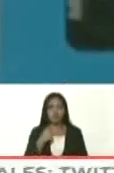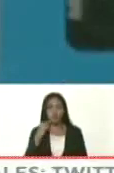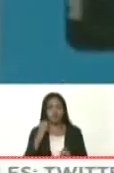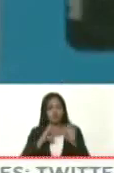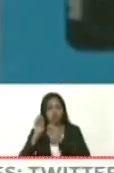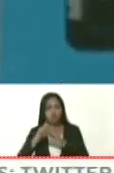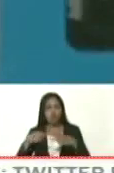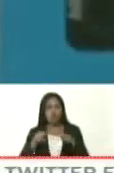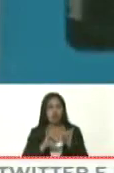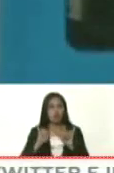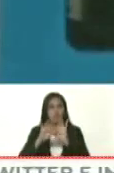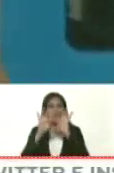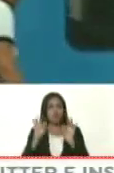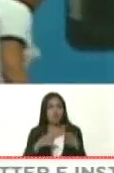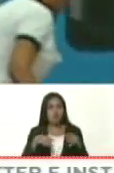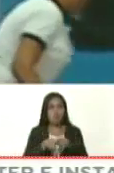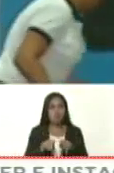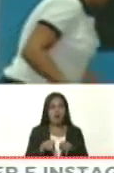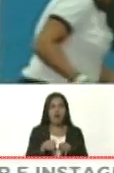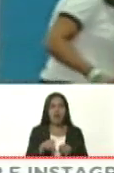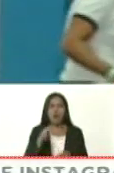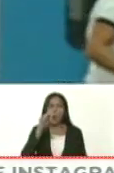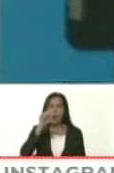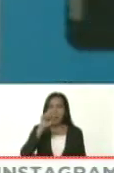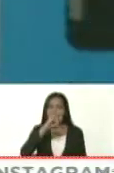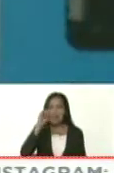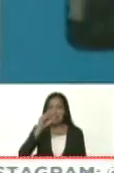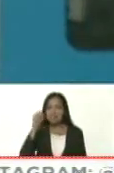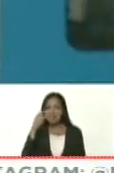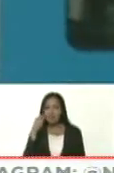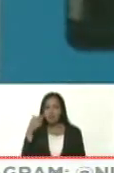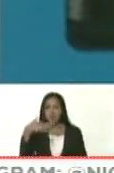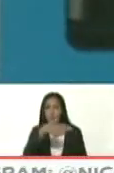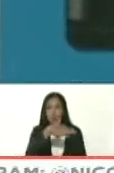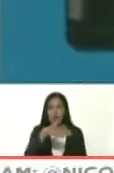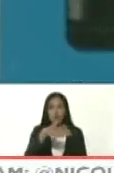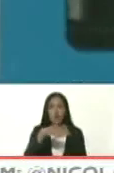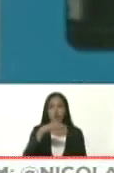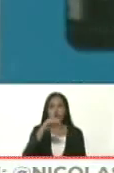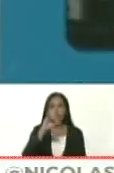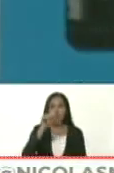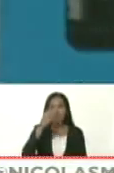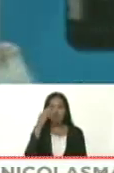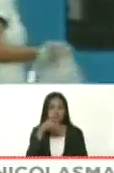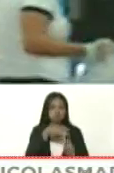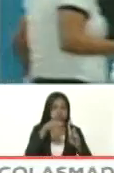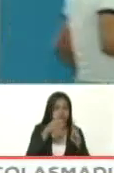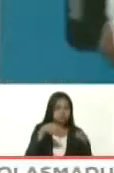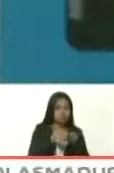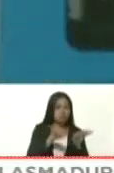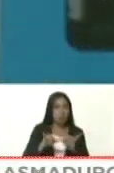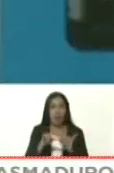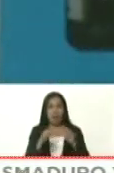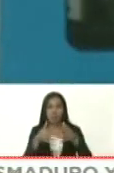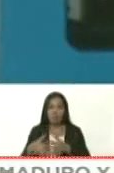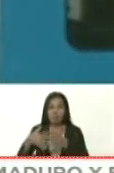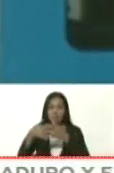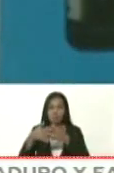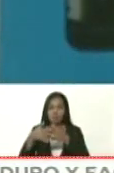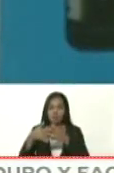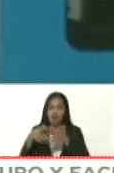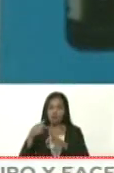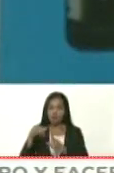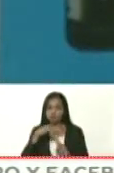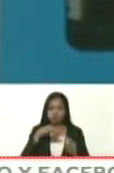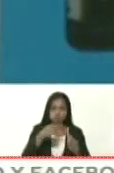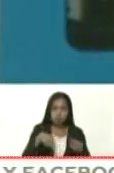con la estrategia de los nazis contra el pueblo judío. Esta persecución de Trump contra el pueblo de